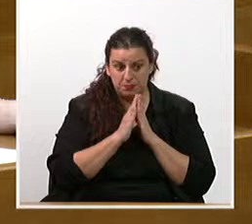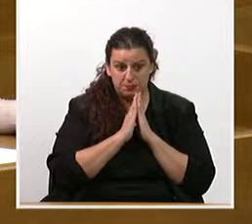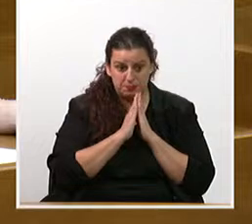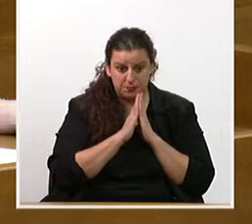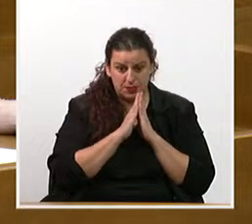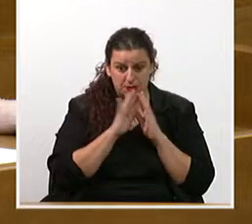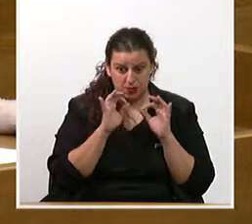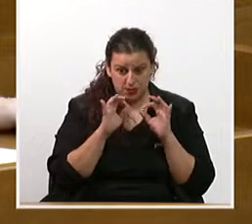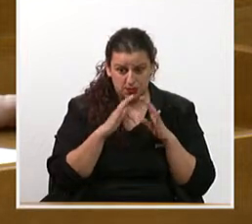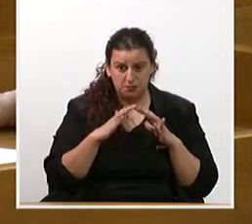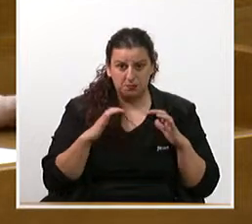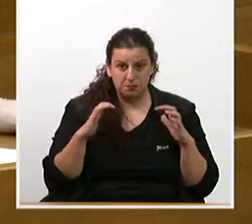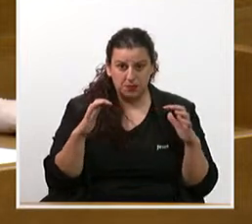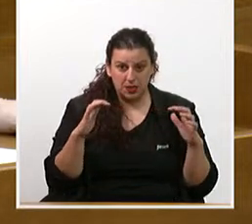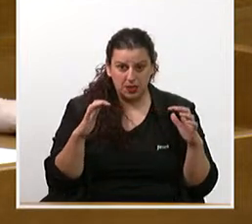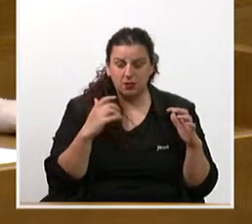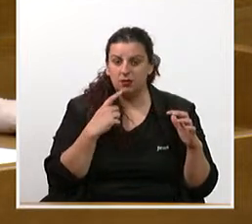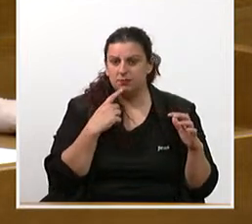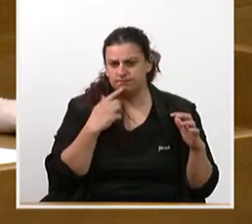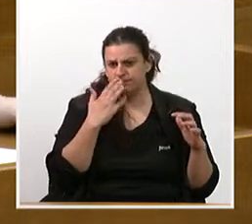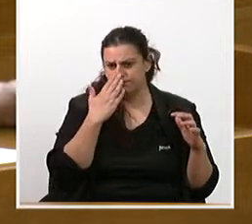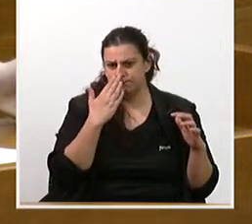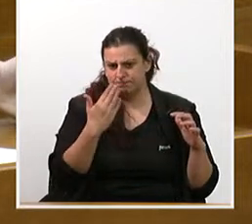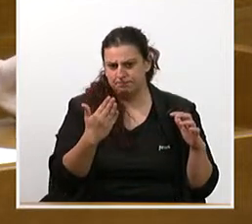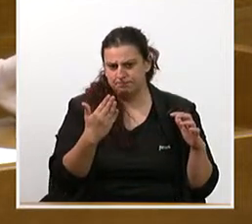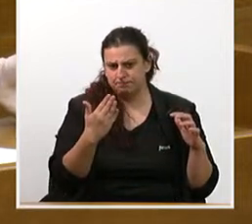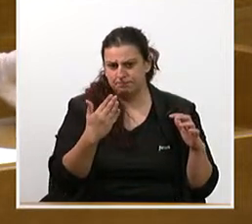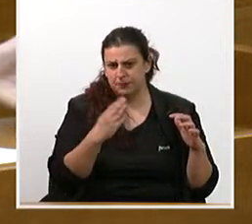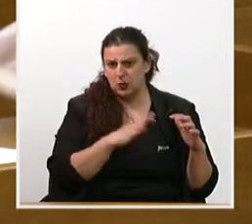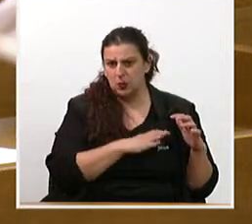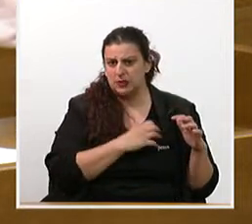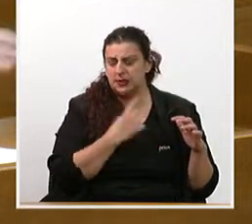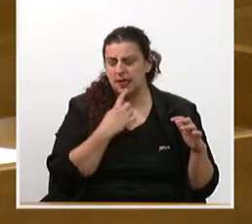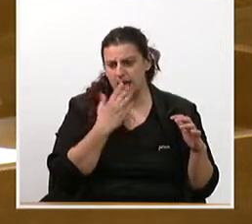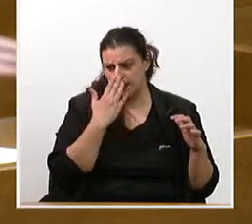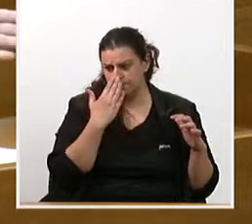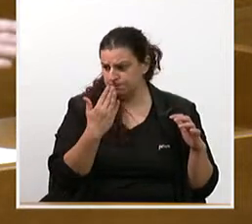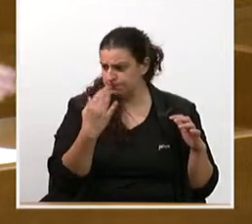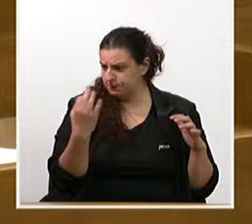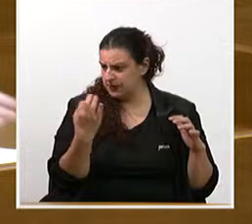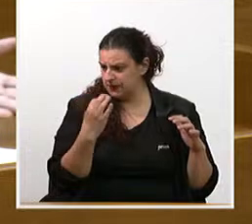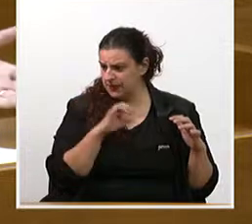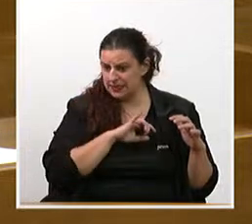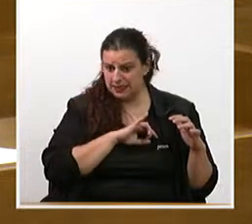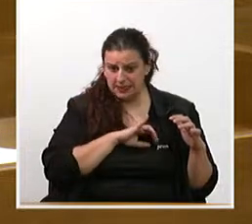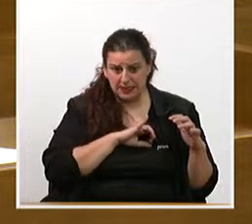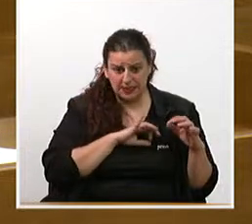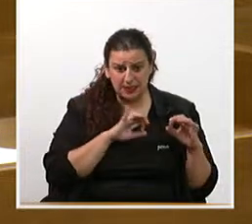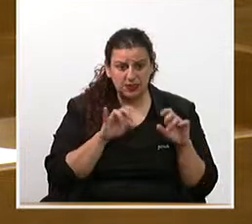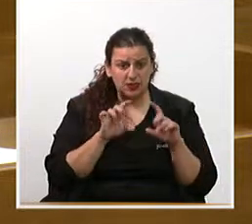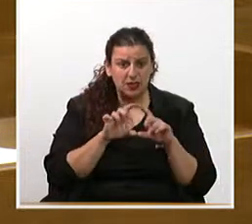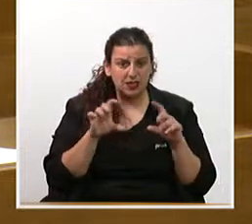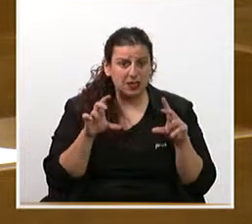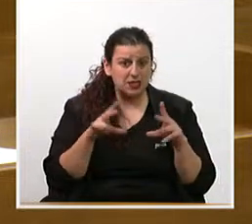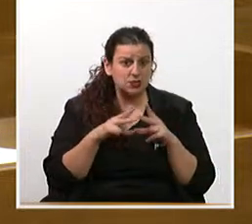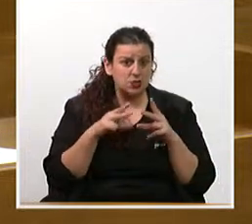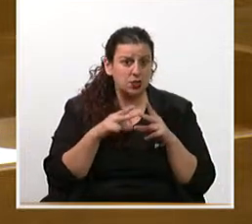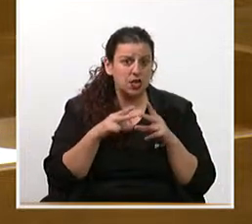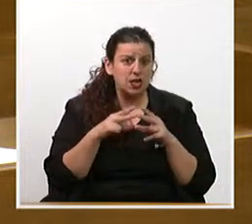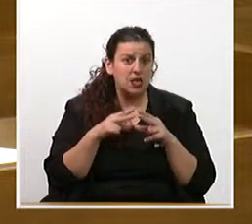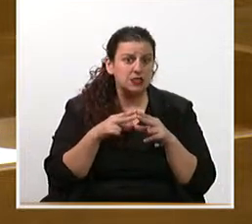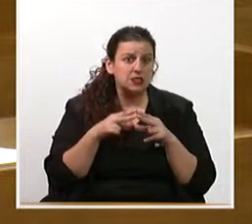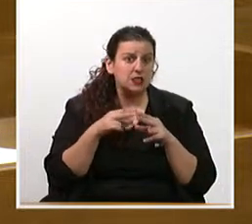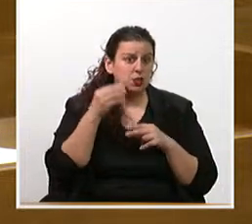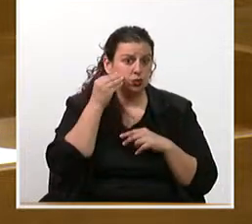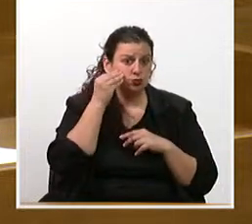este pleno que diga la verdad usted tienen que decir la verdad es que los sindicatos y las entidades sociales no son tontas y